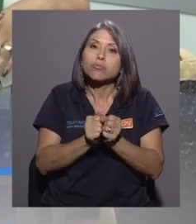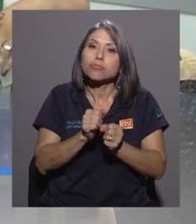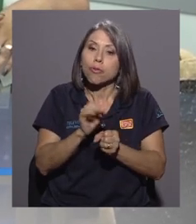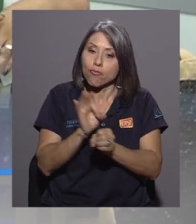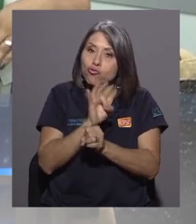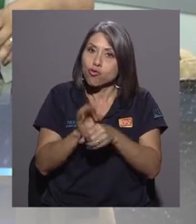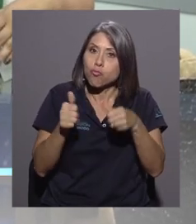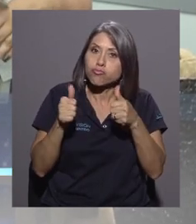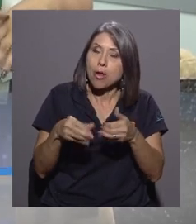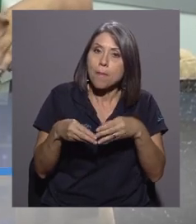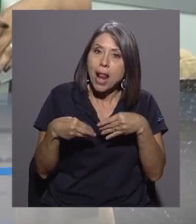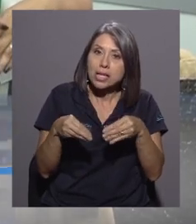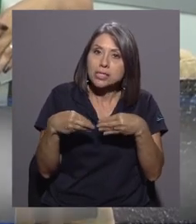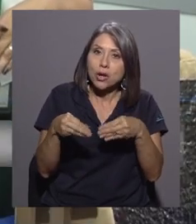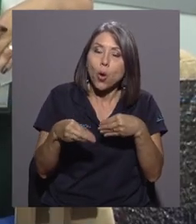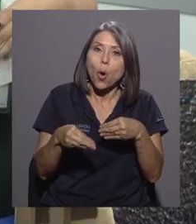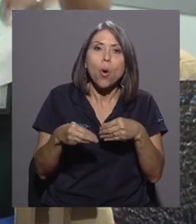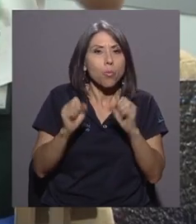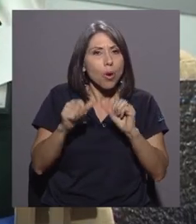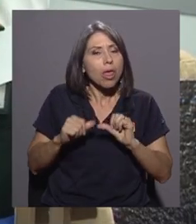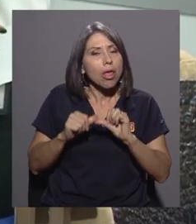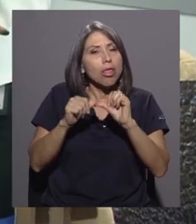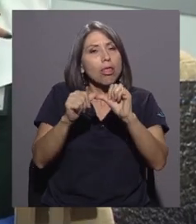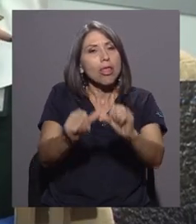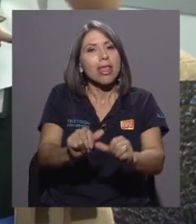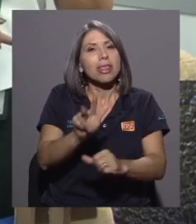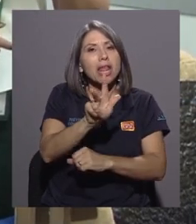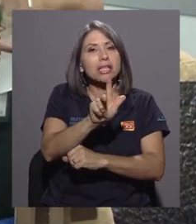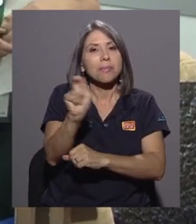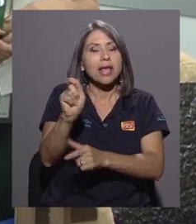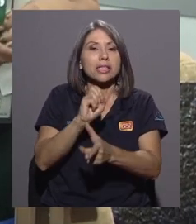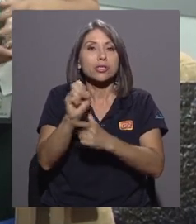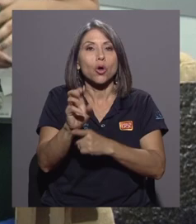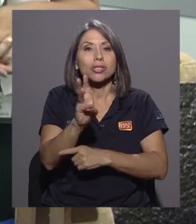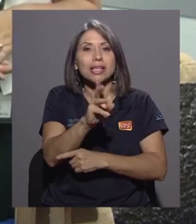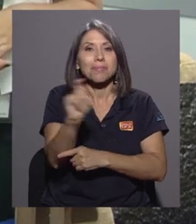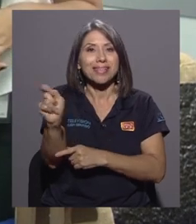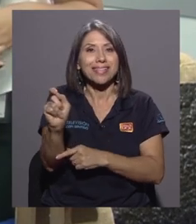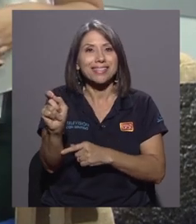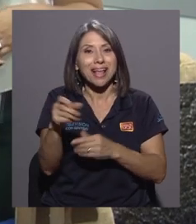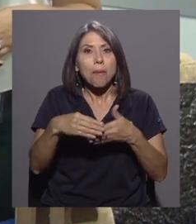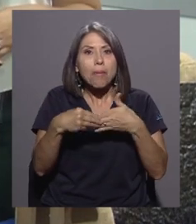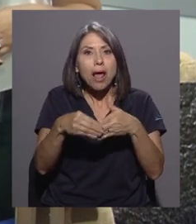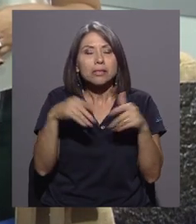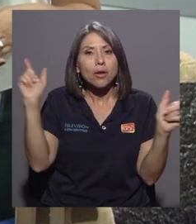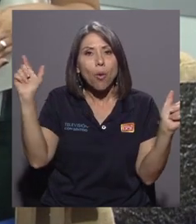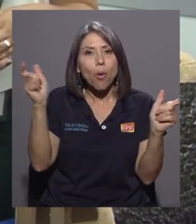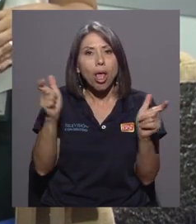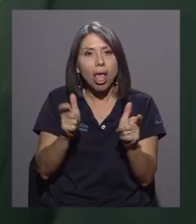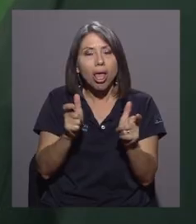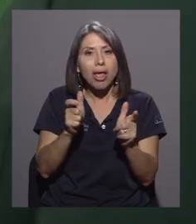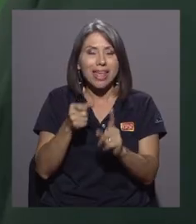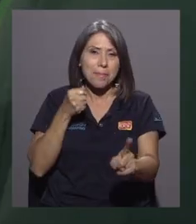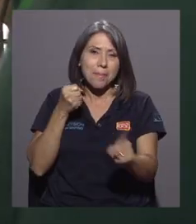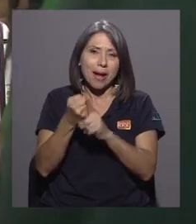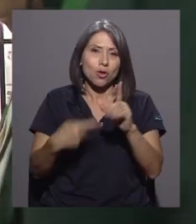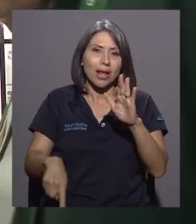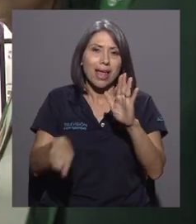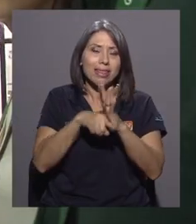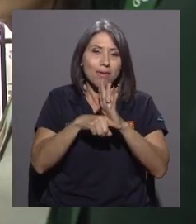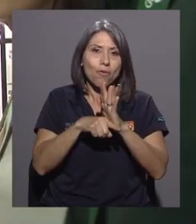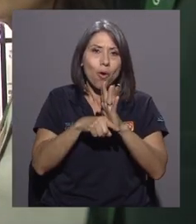Dura de 3 a 6 meses. Lo más importante es que estamos minimizando el uso del plástico y también el impacto negativo que implica lo que es la brosa de